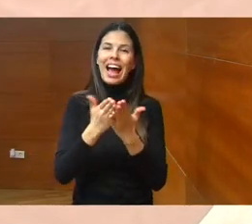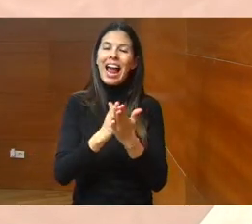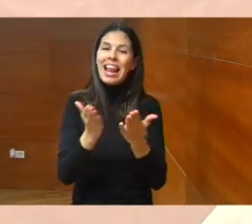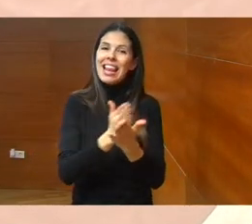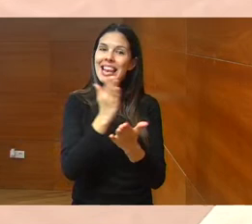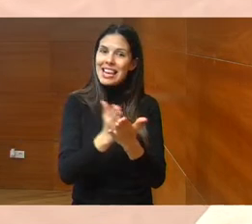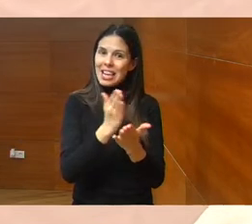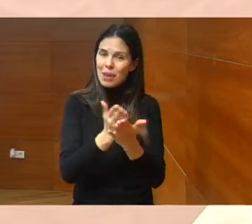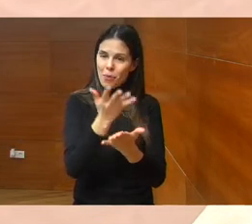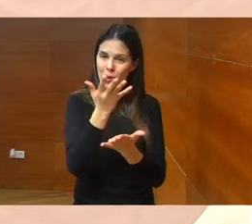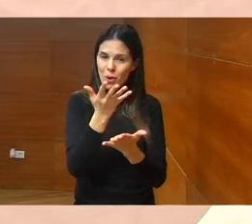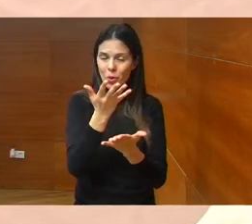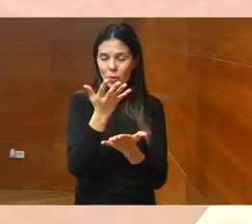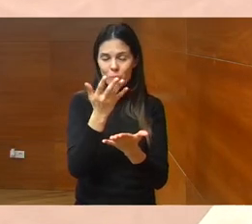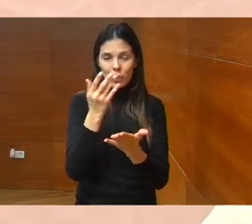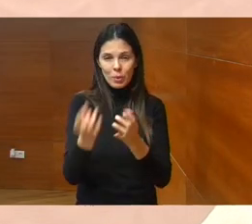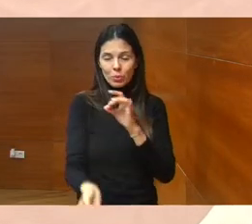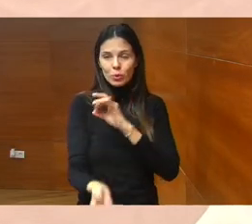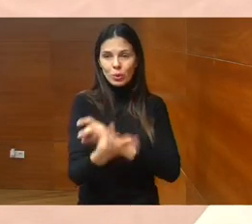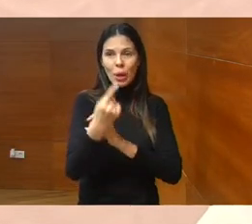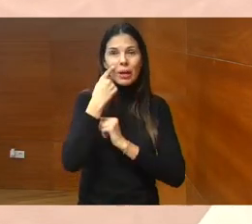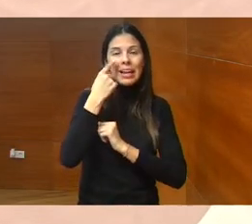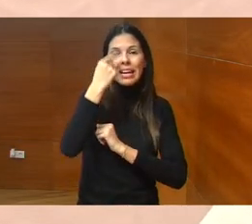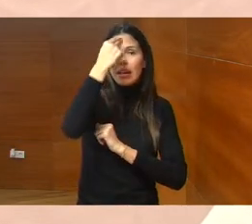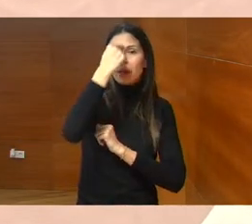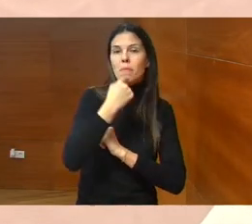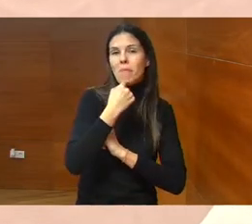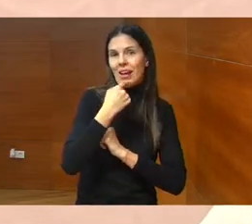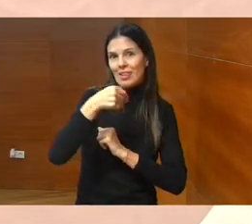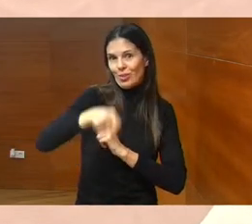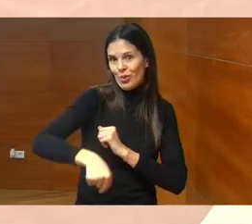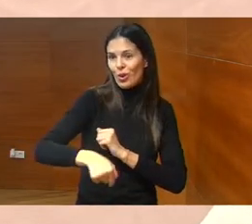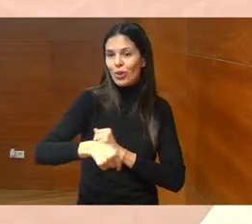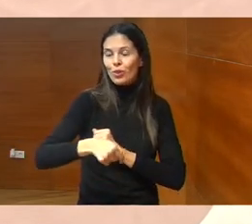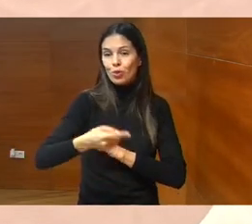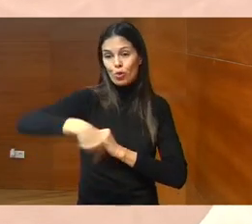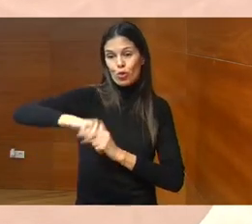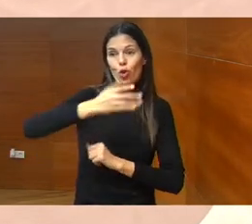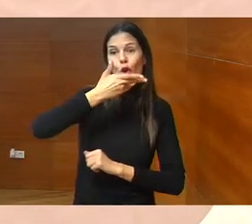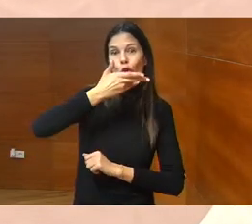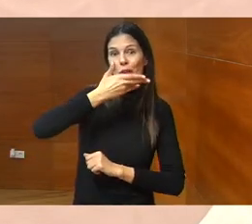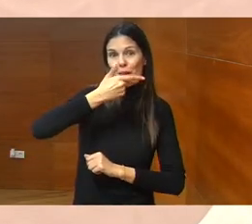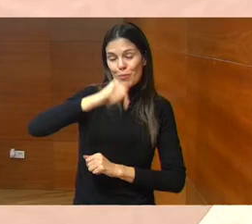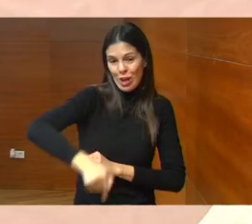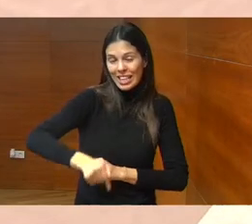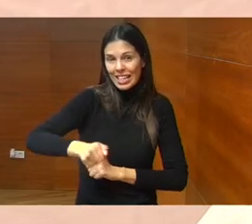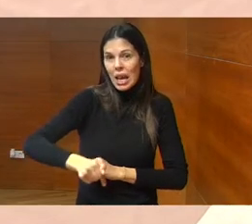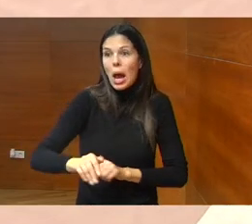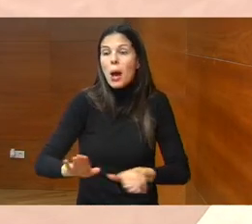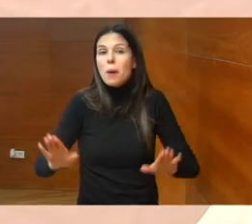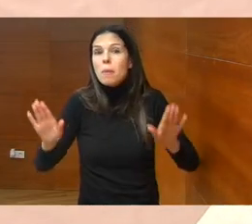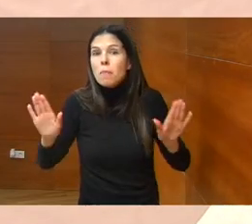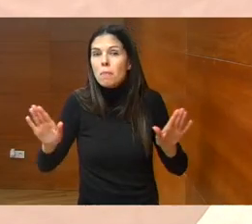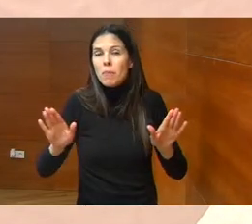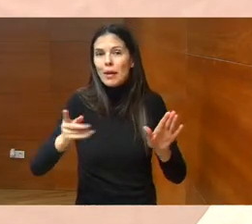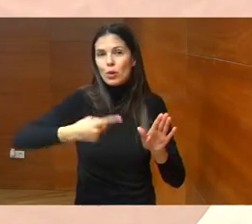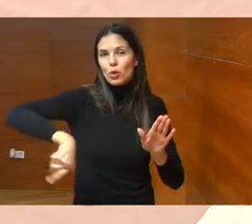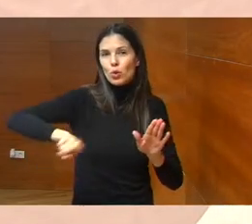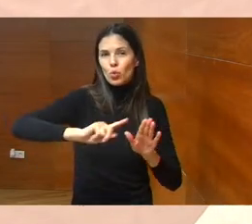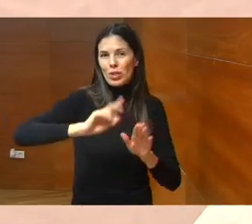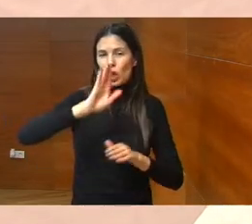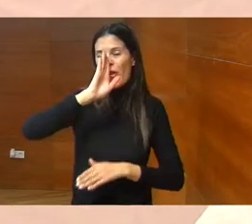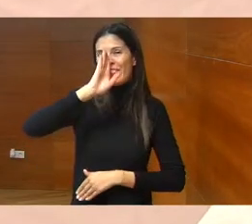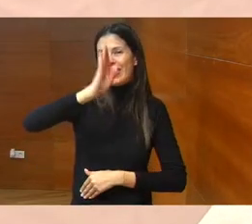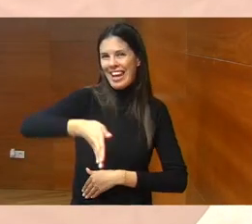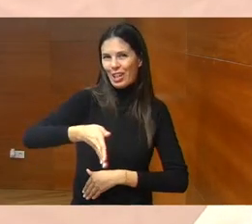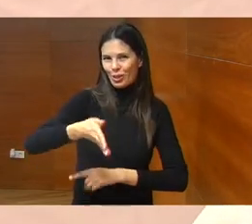estas imágenes que osea aquí en salas íbamos bueno conocer un poco más de cerca y en Primicia pero que a través de unos streaming